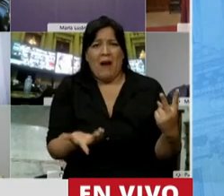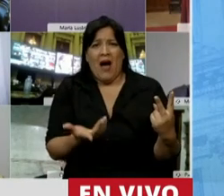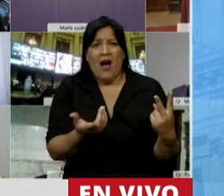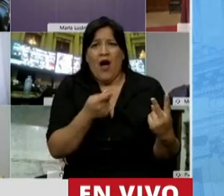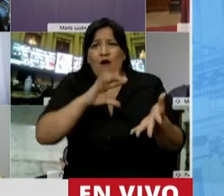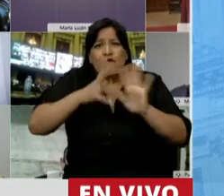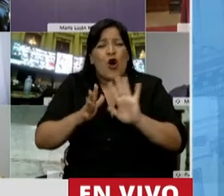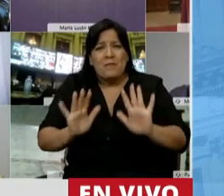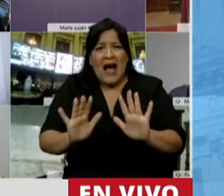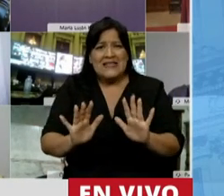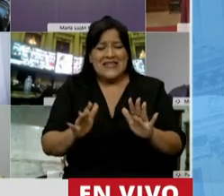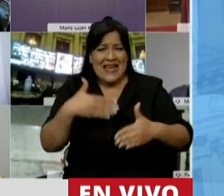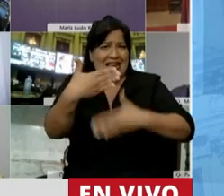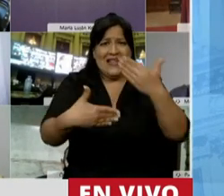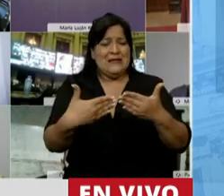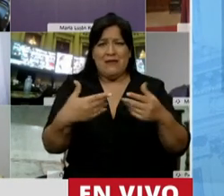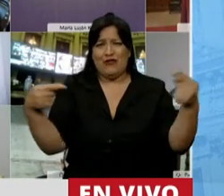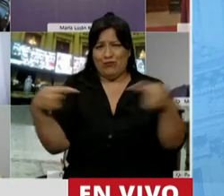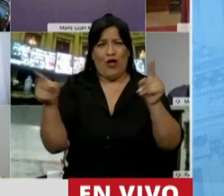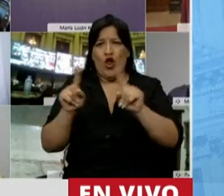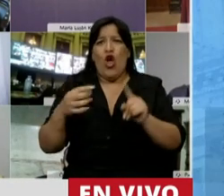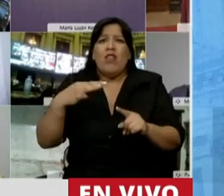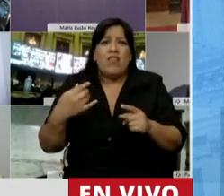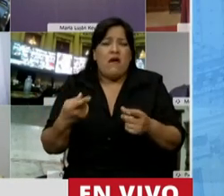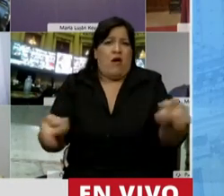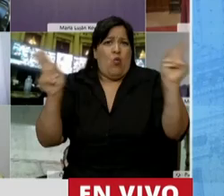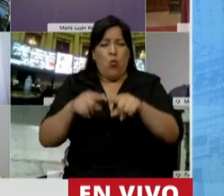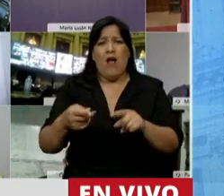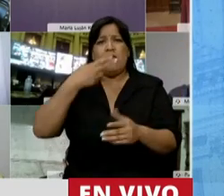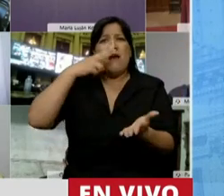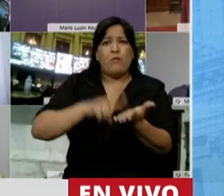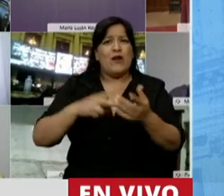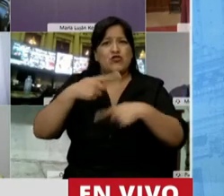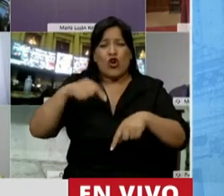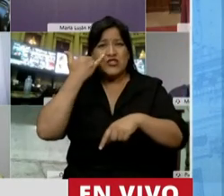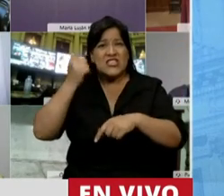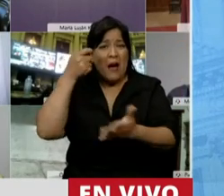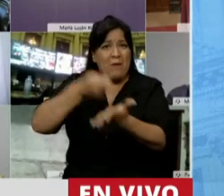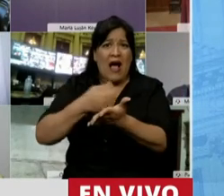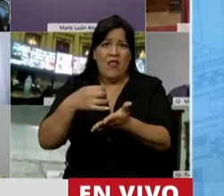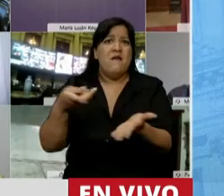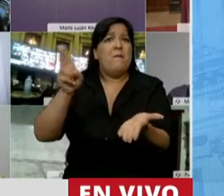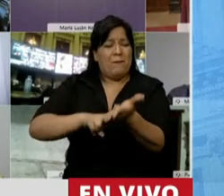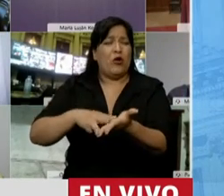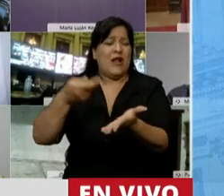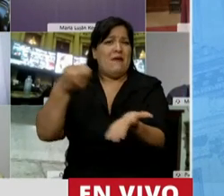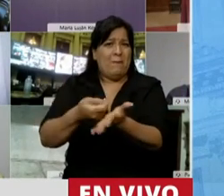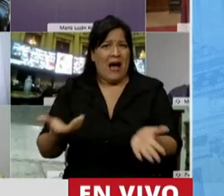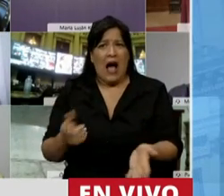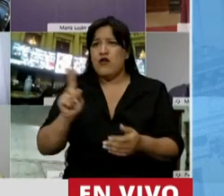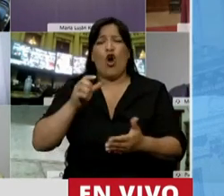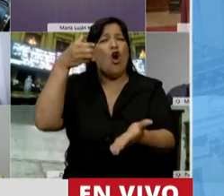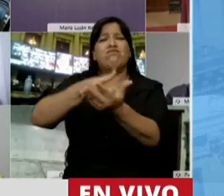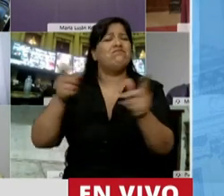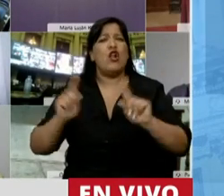esa la fórmula de crecimiento? Deben volver a tributar los impuestos que ya han pagado. No seguir invirtiendo, no